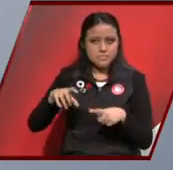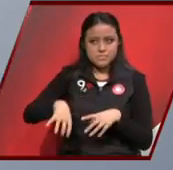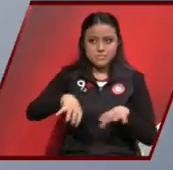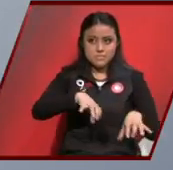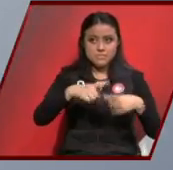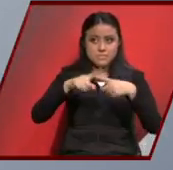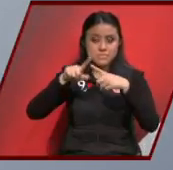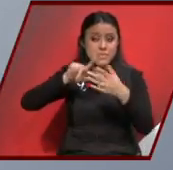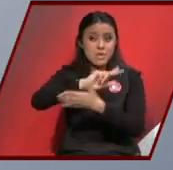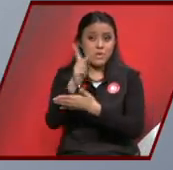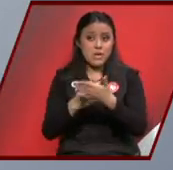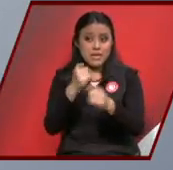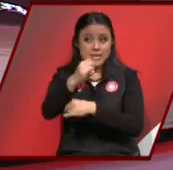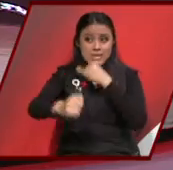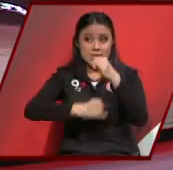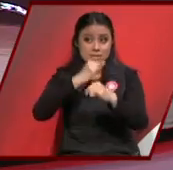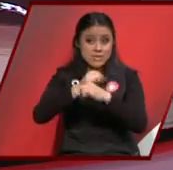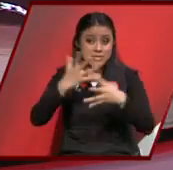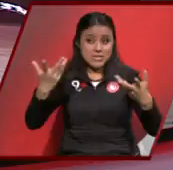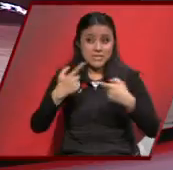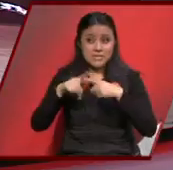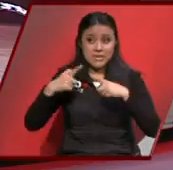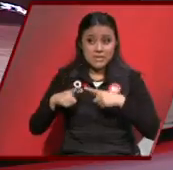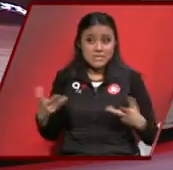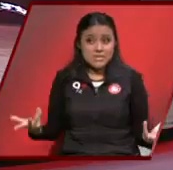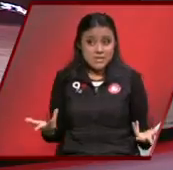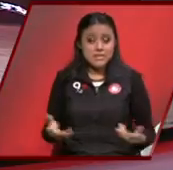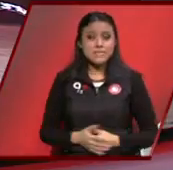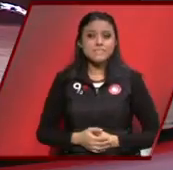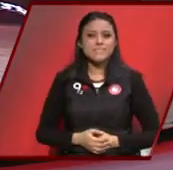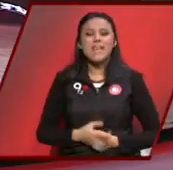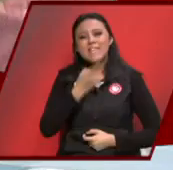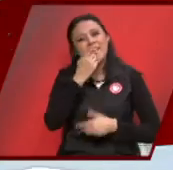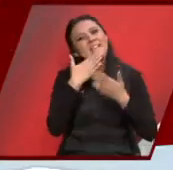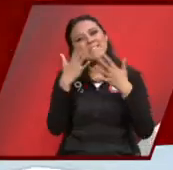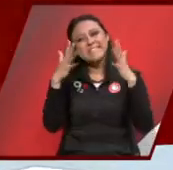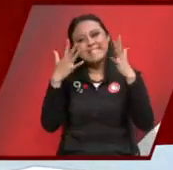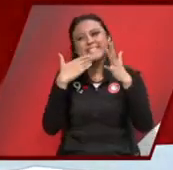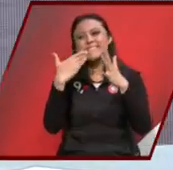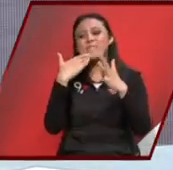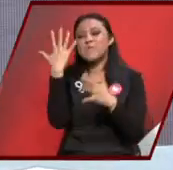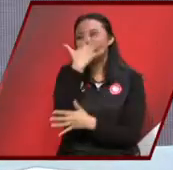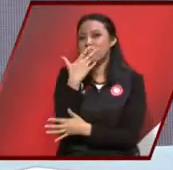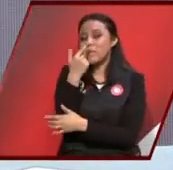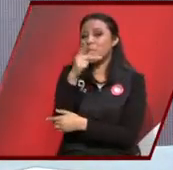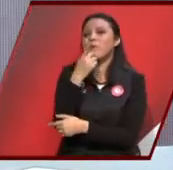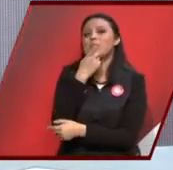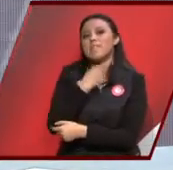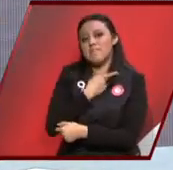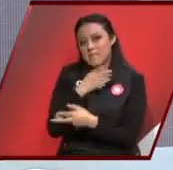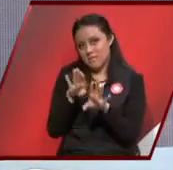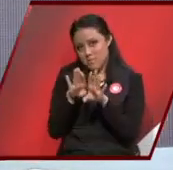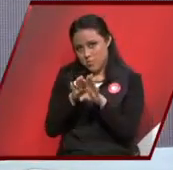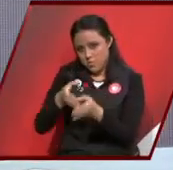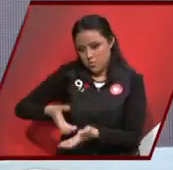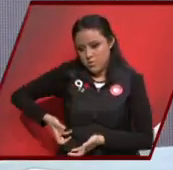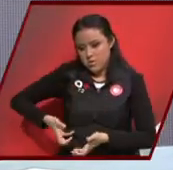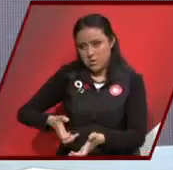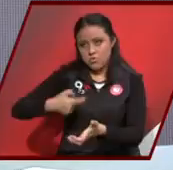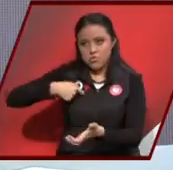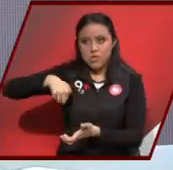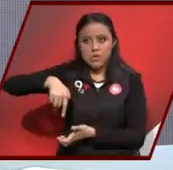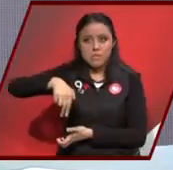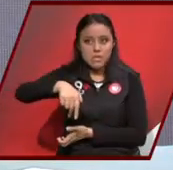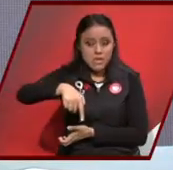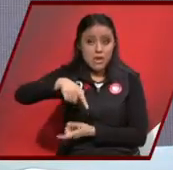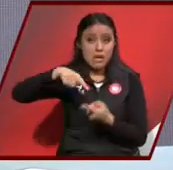áreas haciendo unos proyectos internacionales, inversiones y demás, bravo, suena muy lindo. Pero dígame a mí, día en las día. Calles que yo camino,